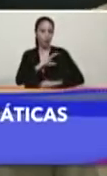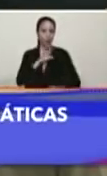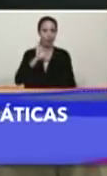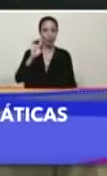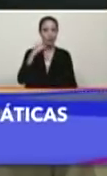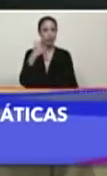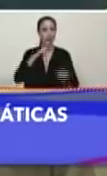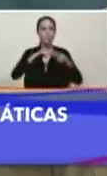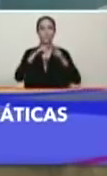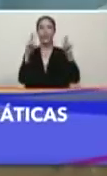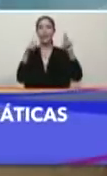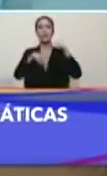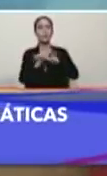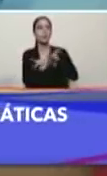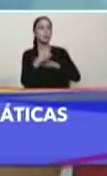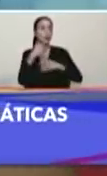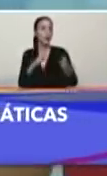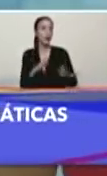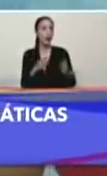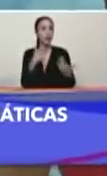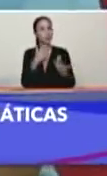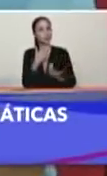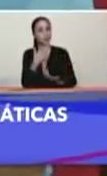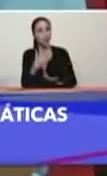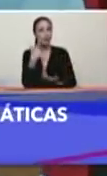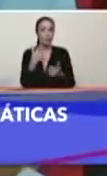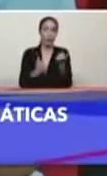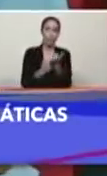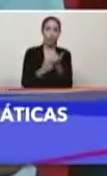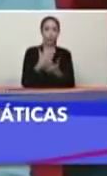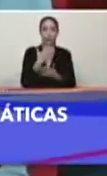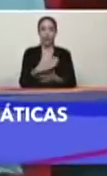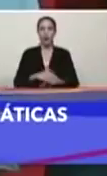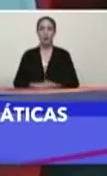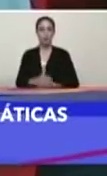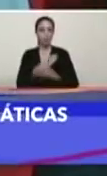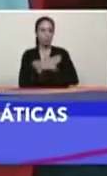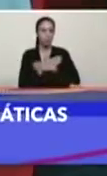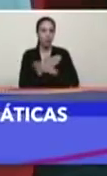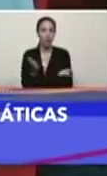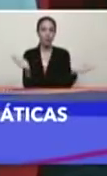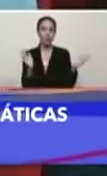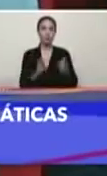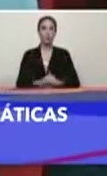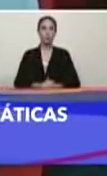paz de Venezuela. Le doy las gracias, le doy mi abrazo